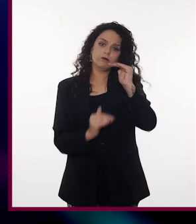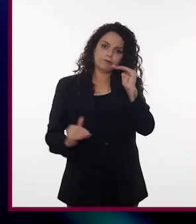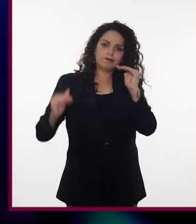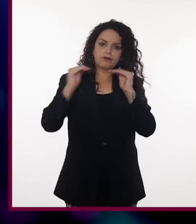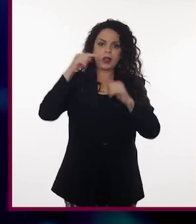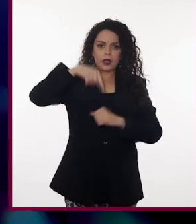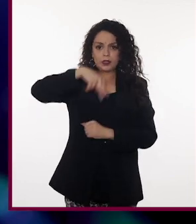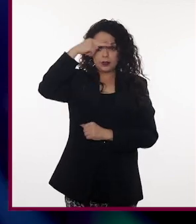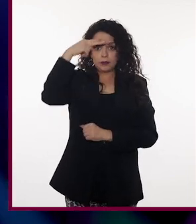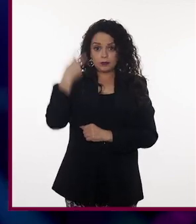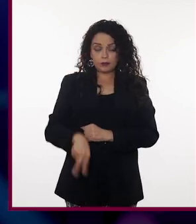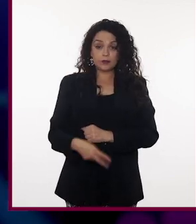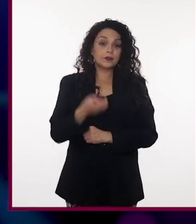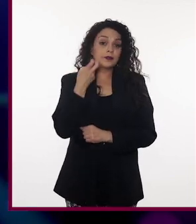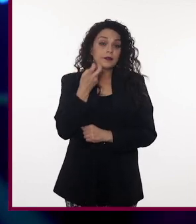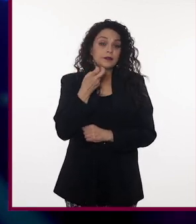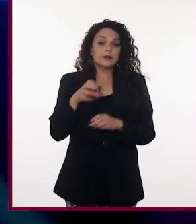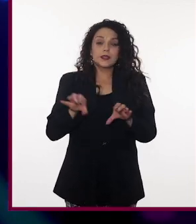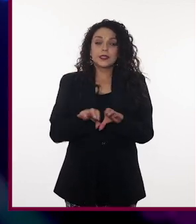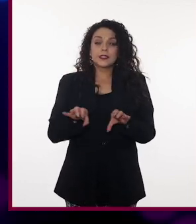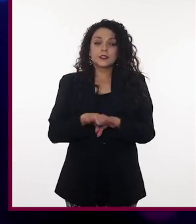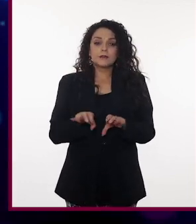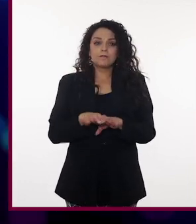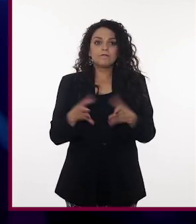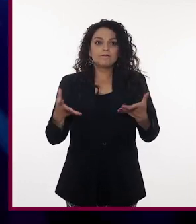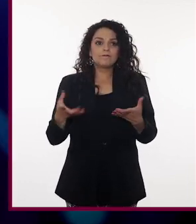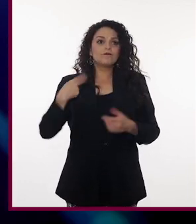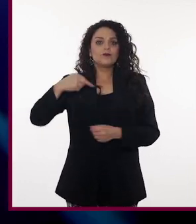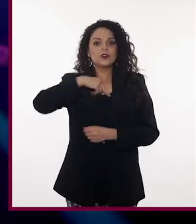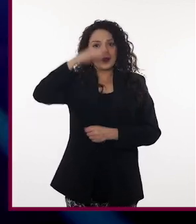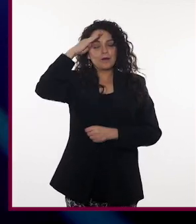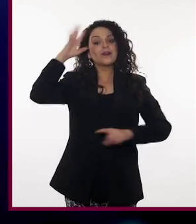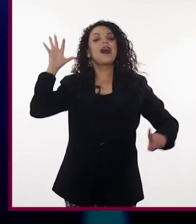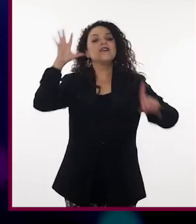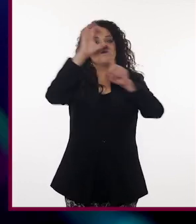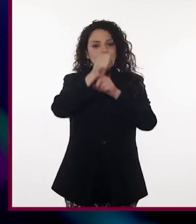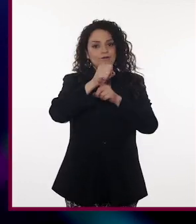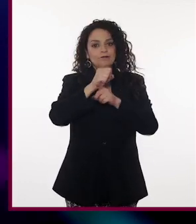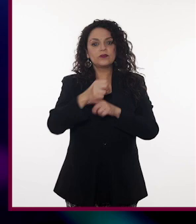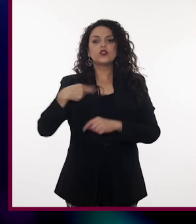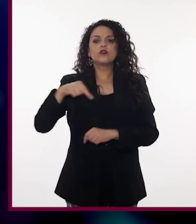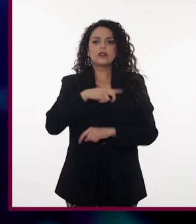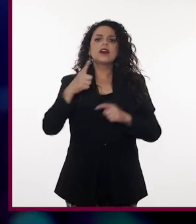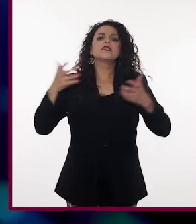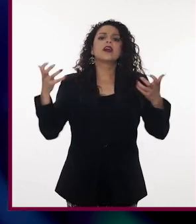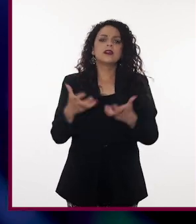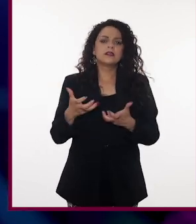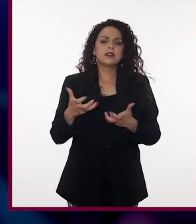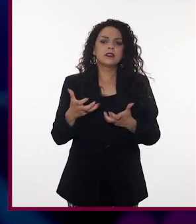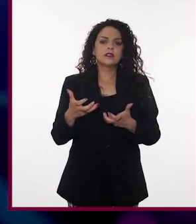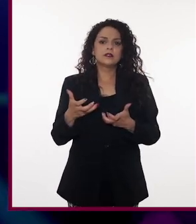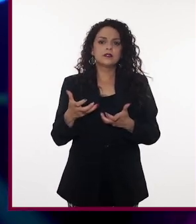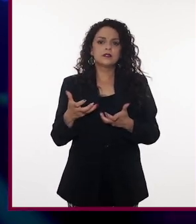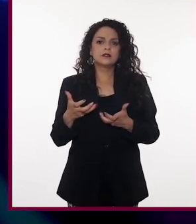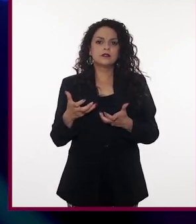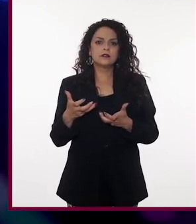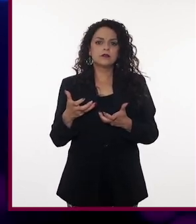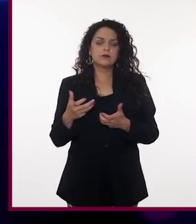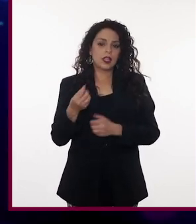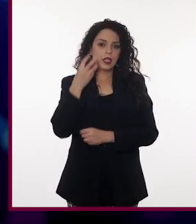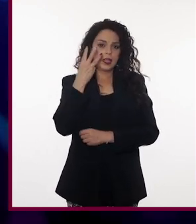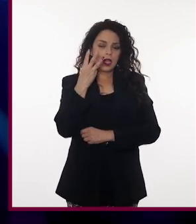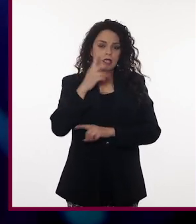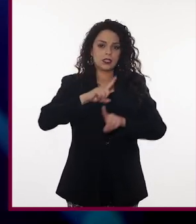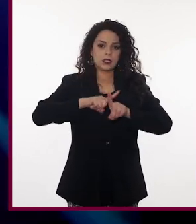el país. Entonces ese es como nuestro objetivo, y entonces lo que hacemos para buscar lograr eso son prácticamente